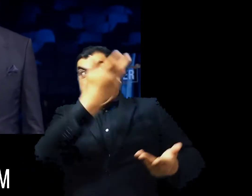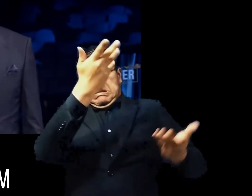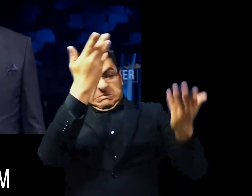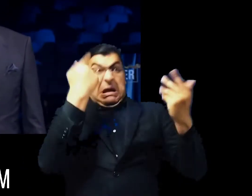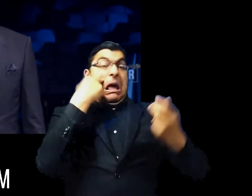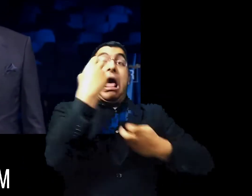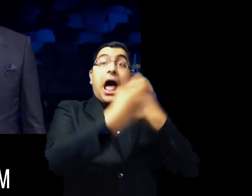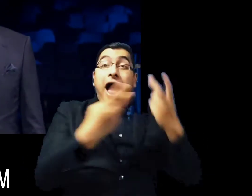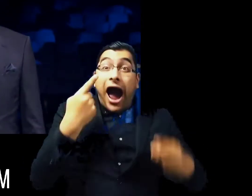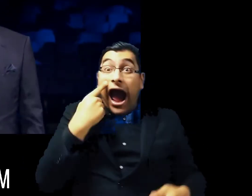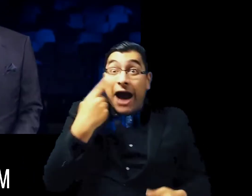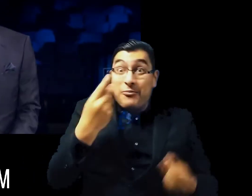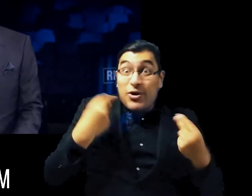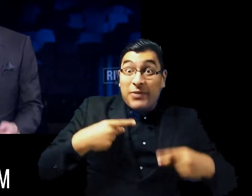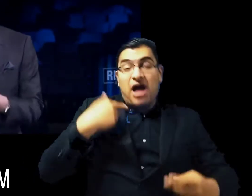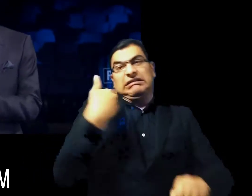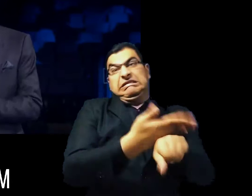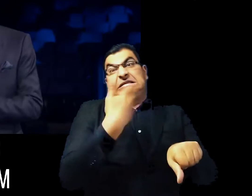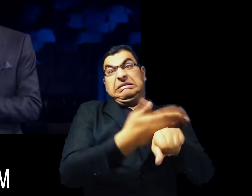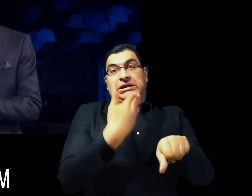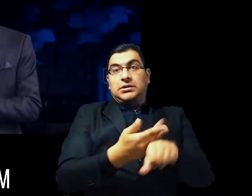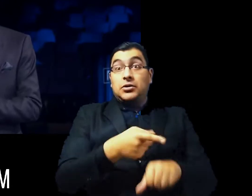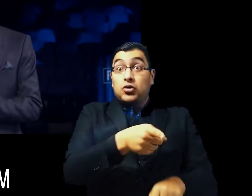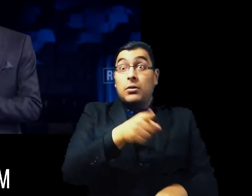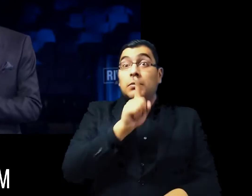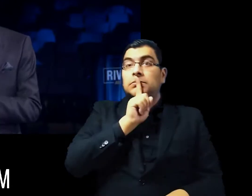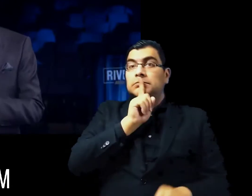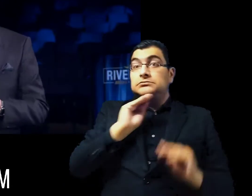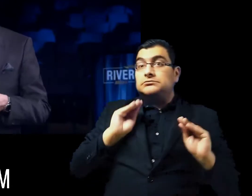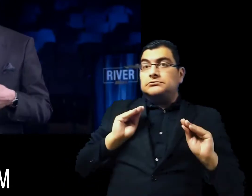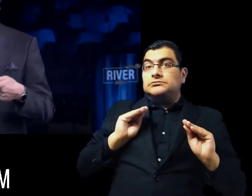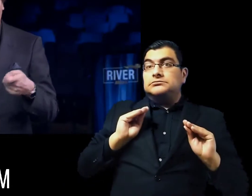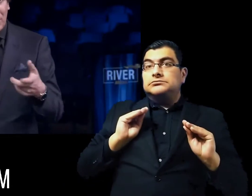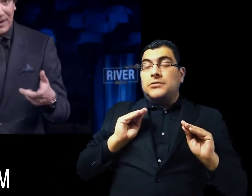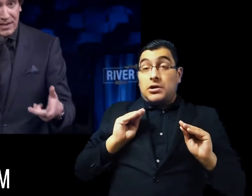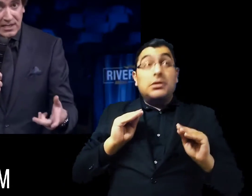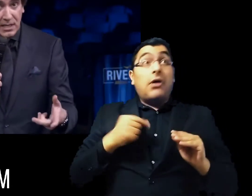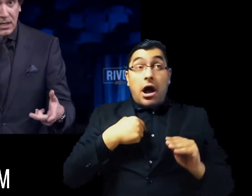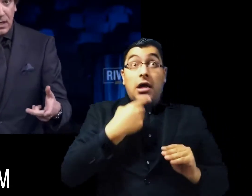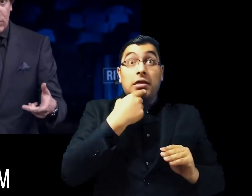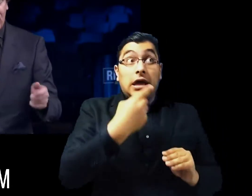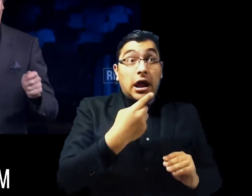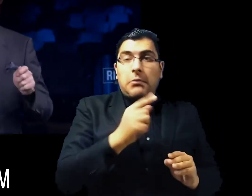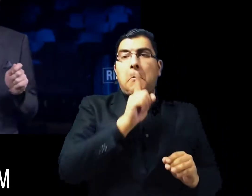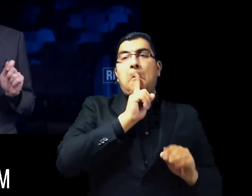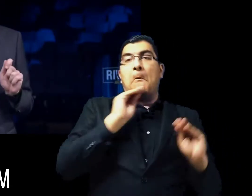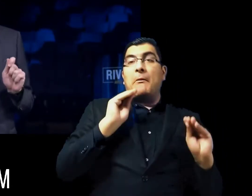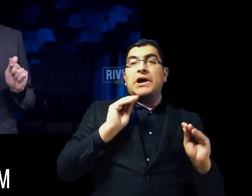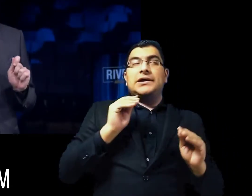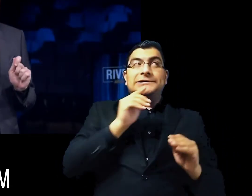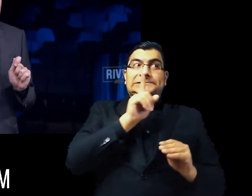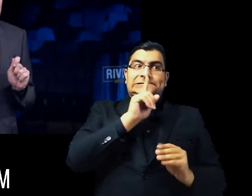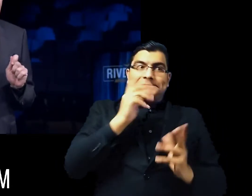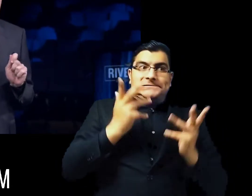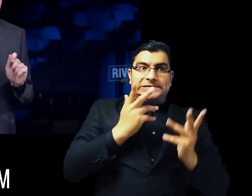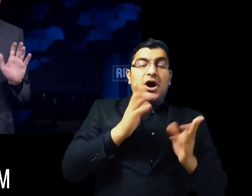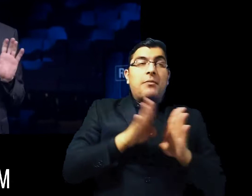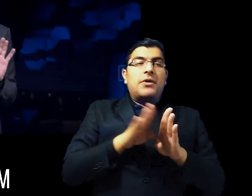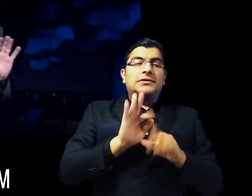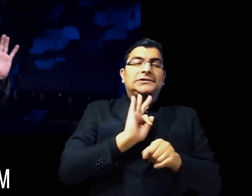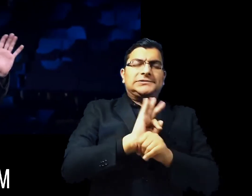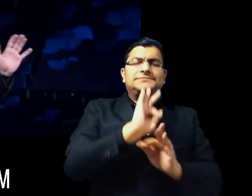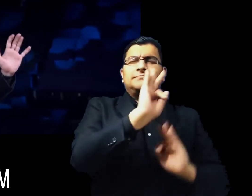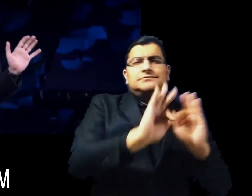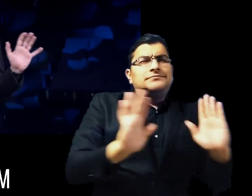veces. La pregunta es, ¿te quedaste callado cuando no tenías nada bueno para decir porque querías protegerlo con un manto de amor?